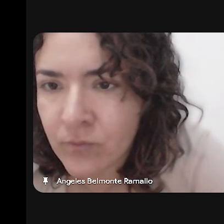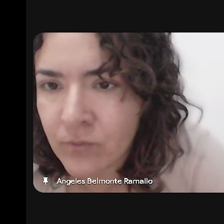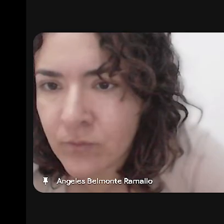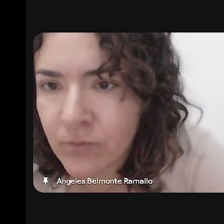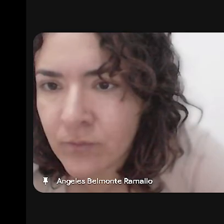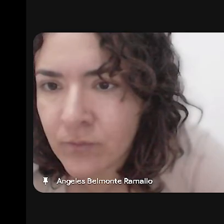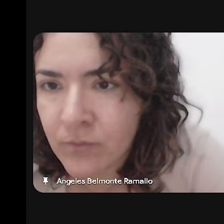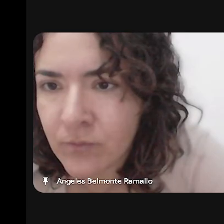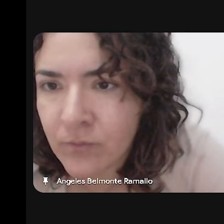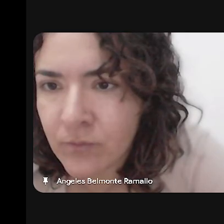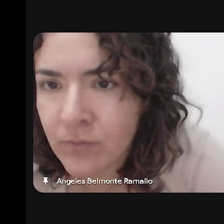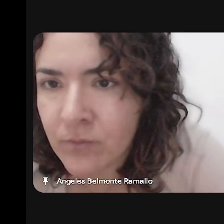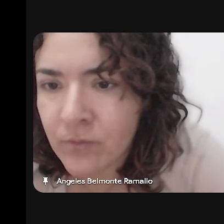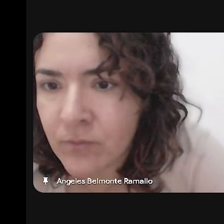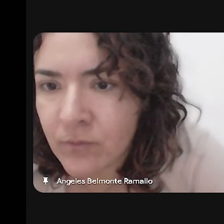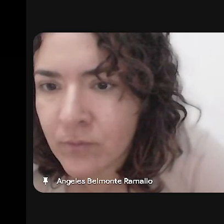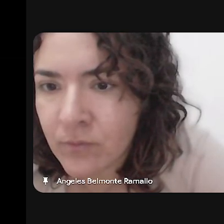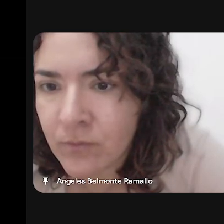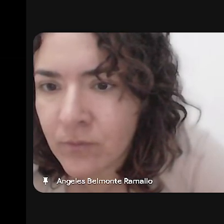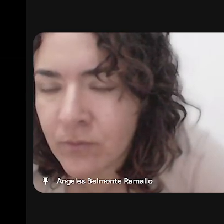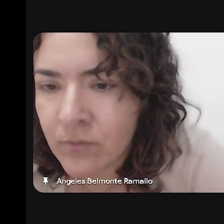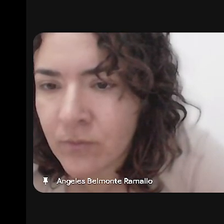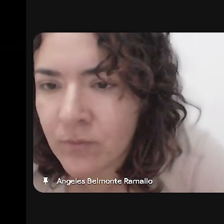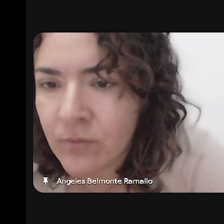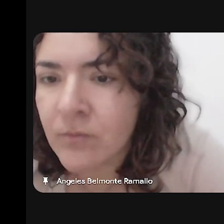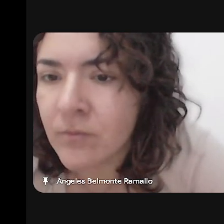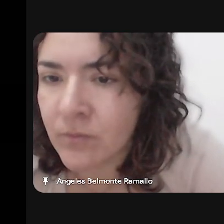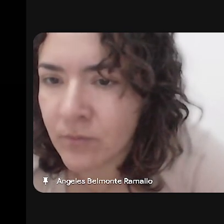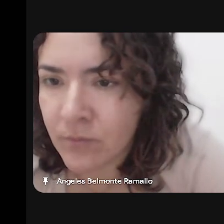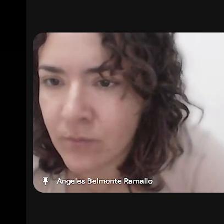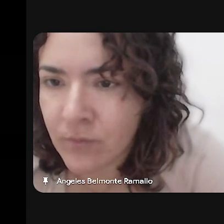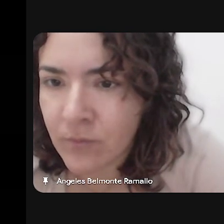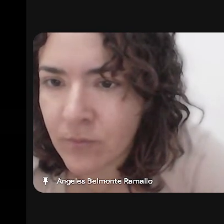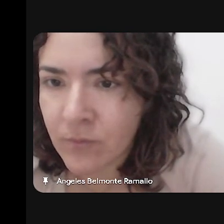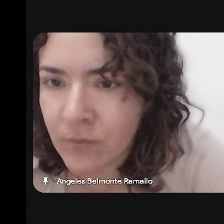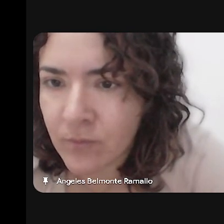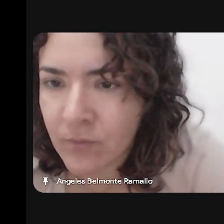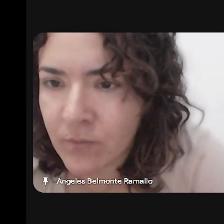también los alumnos que no tienen tanta